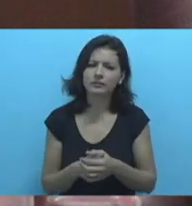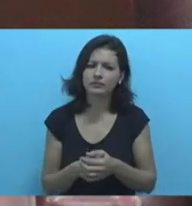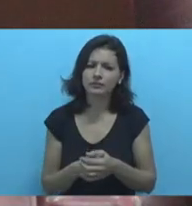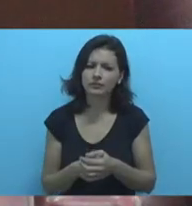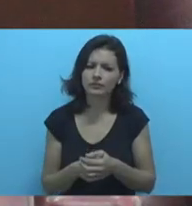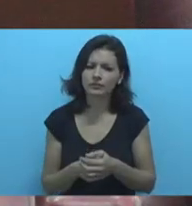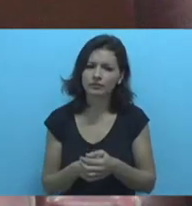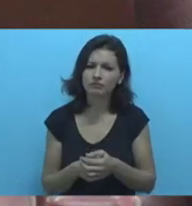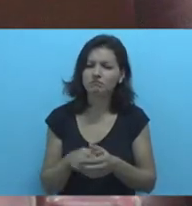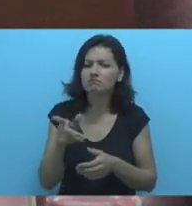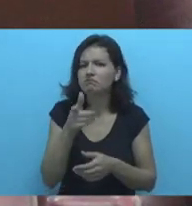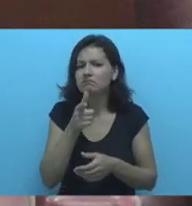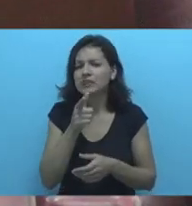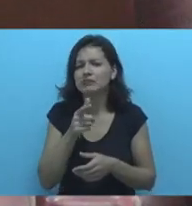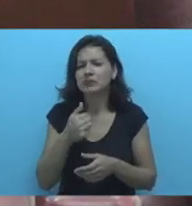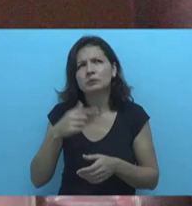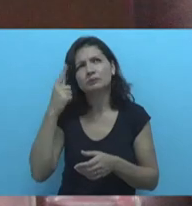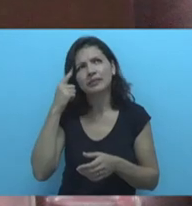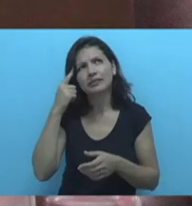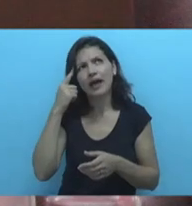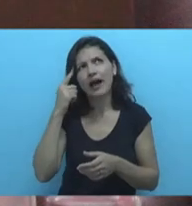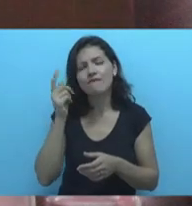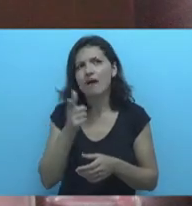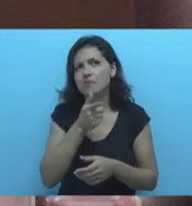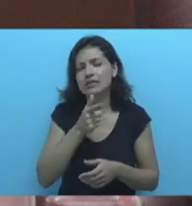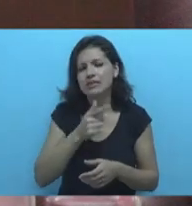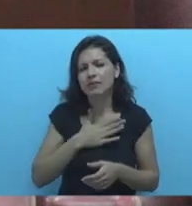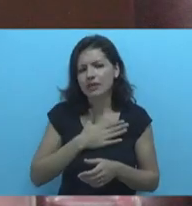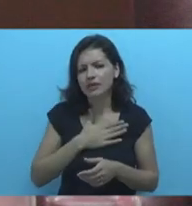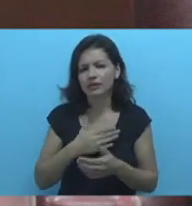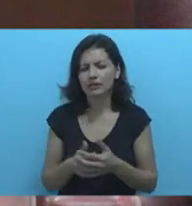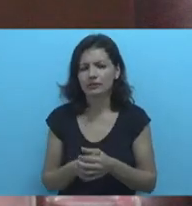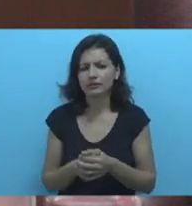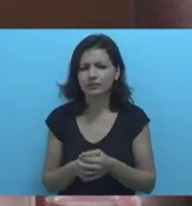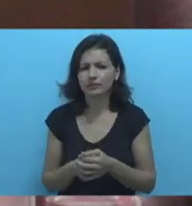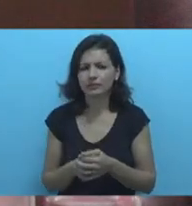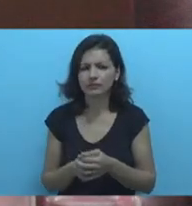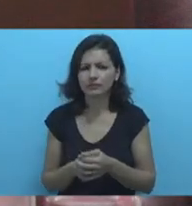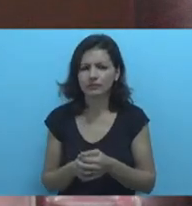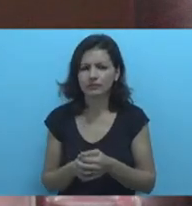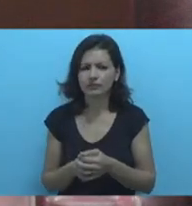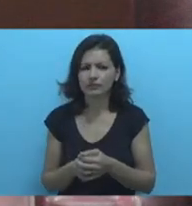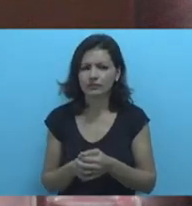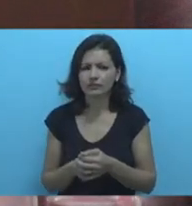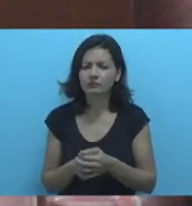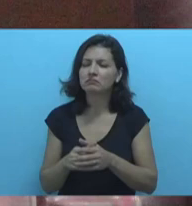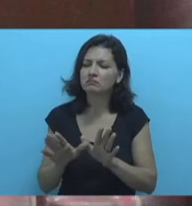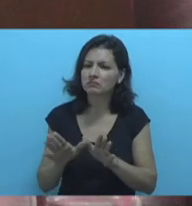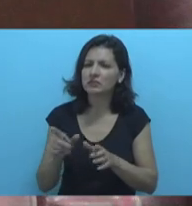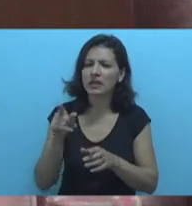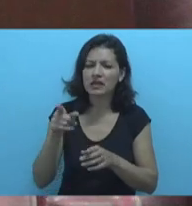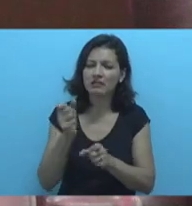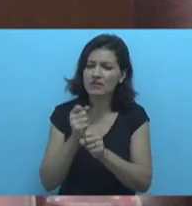me parece que vamos a tener, había, en el marco de los acuerdos que hicimos, me parece que vamos a tener tranquilidad en